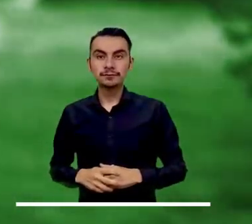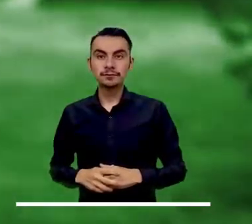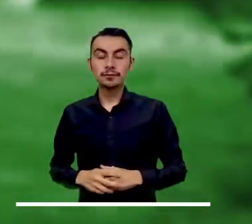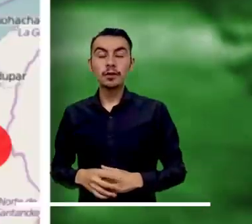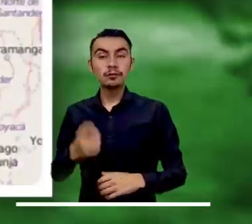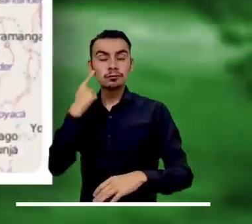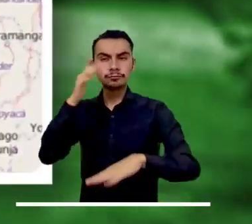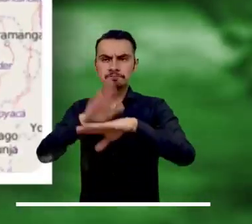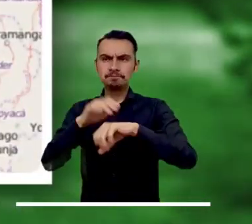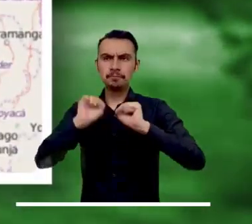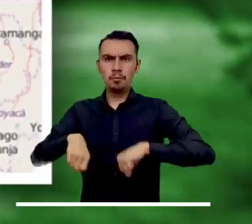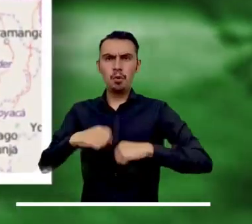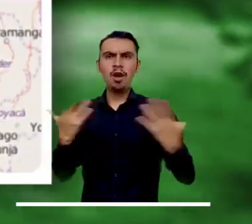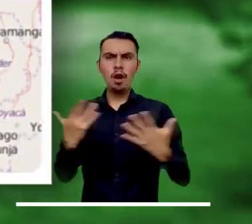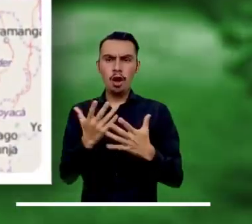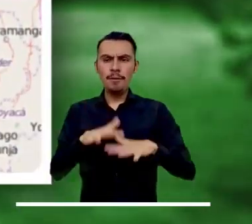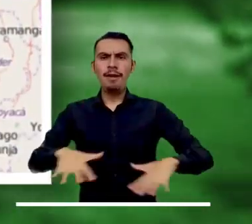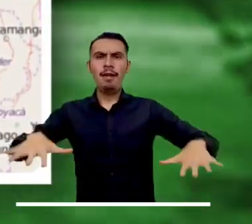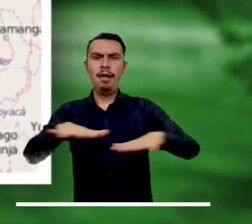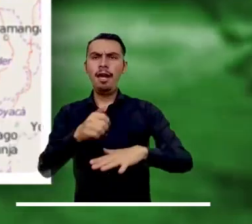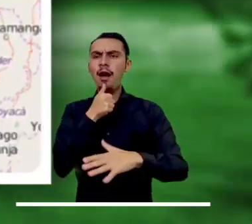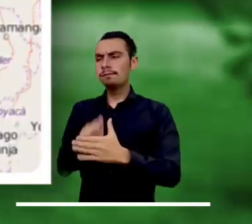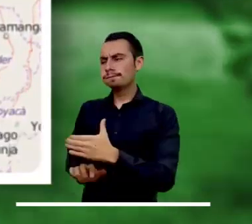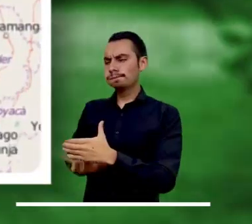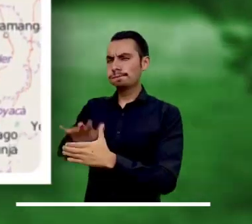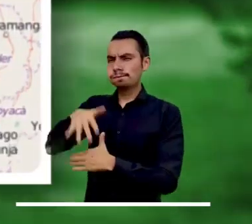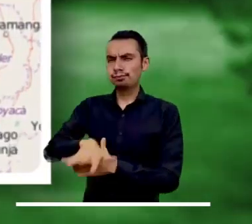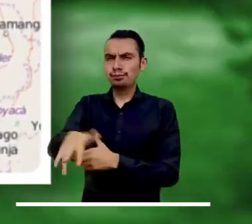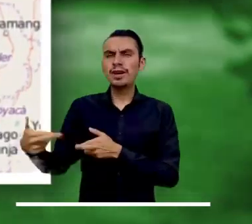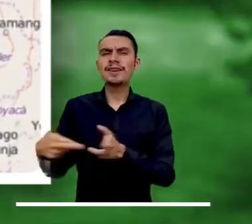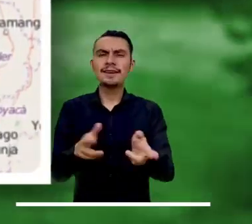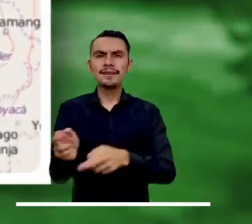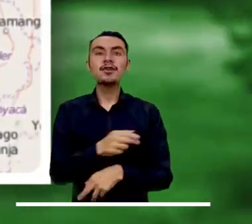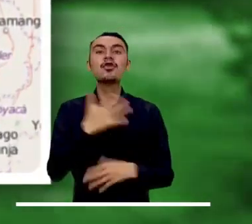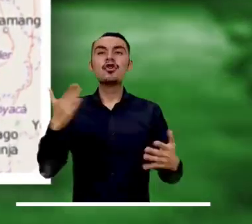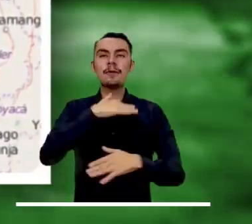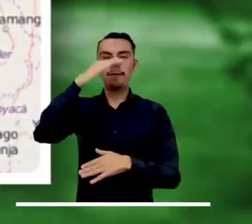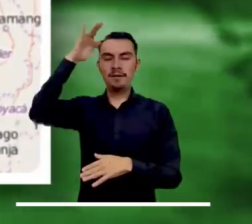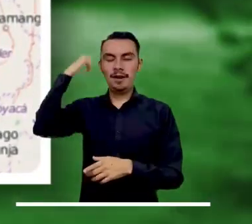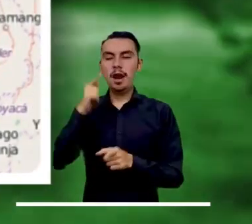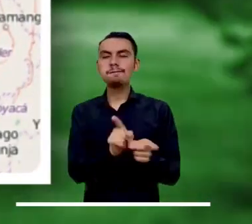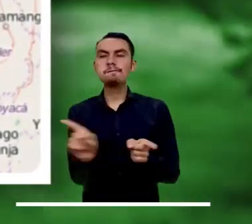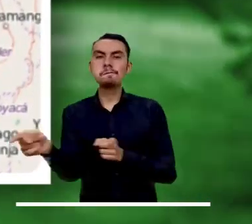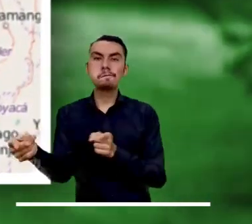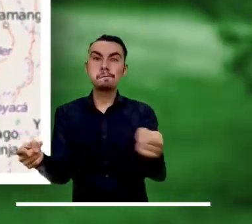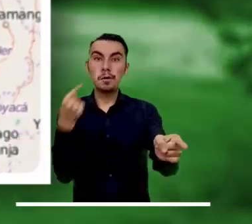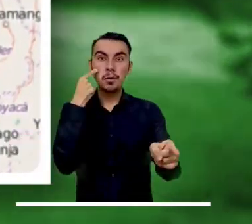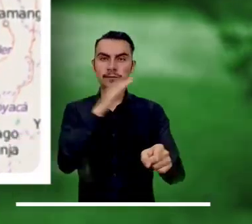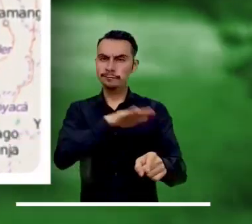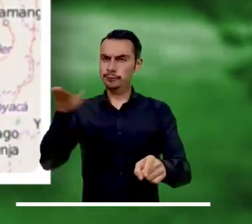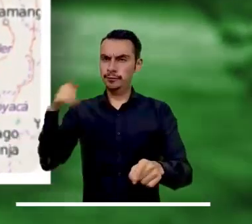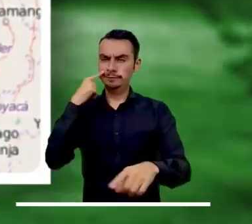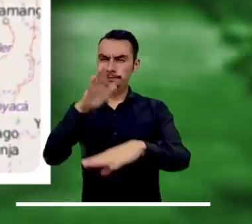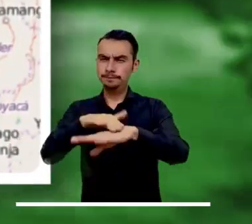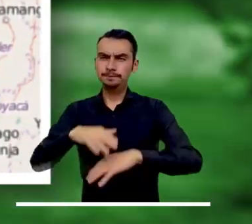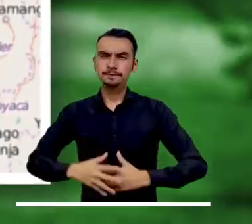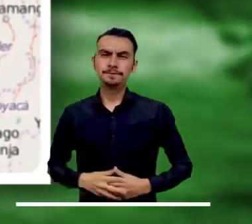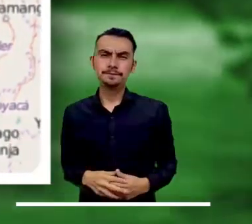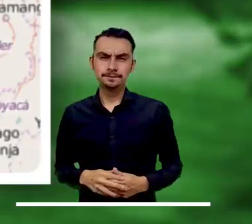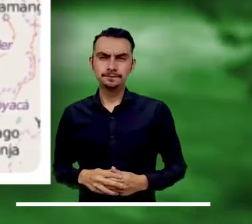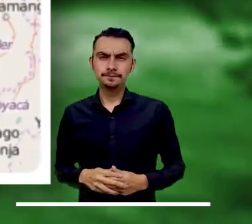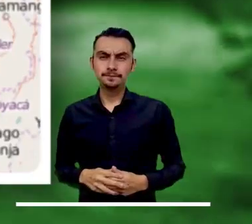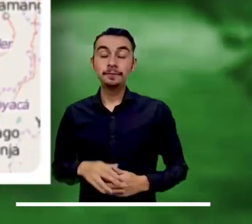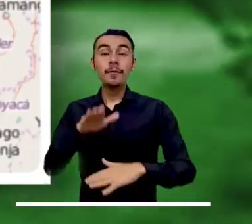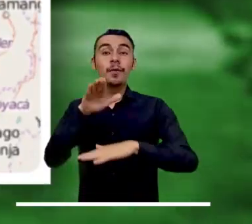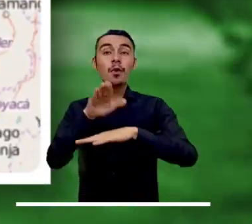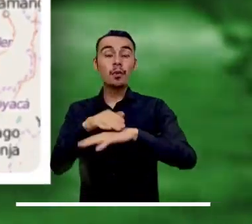Se mantiene activa la alerta roja en Medellín por probabilidad de nuevos deslizamientos en la vereda La Playa, en el corregimiento de